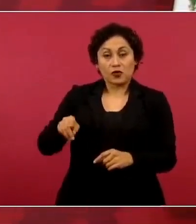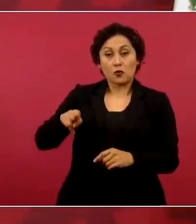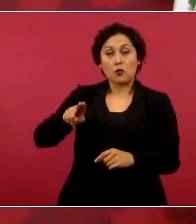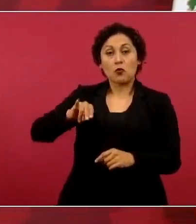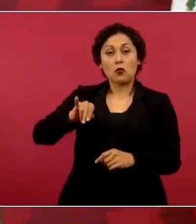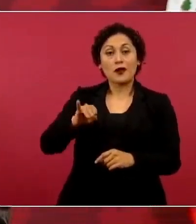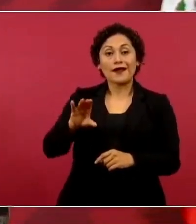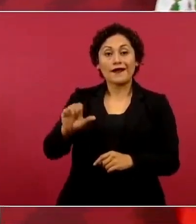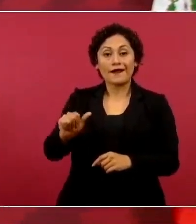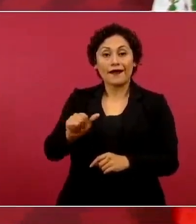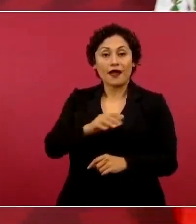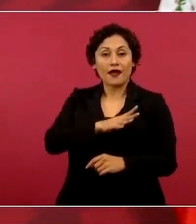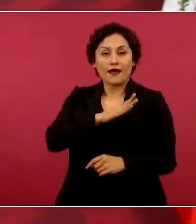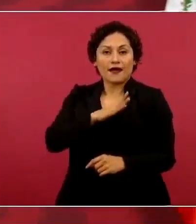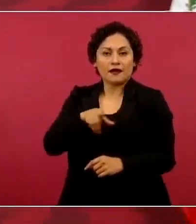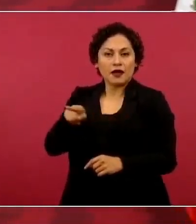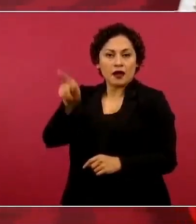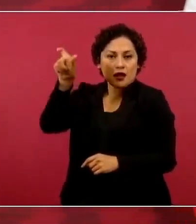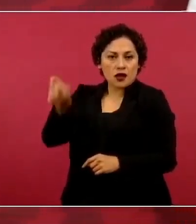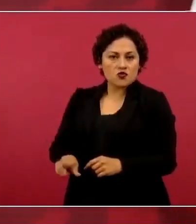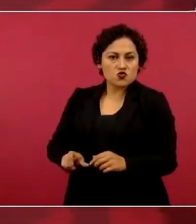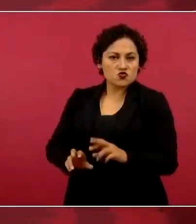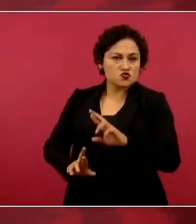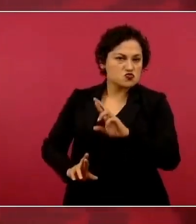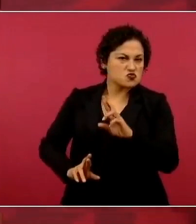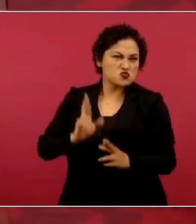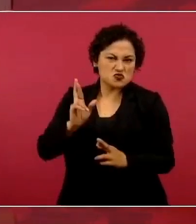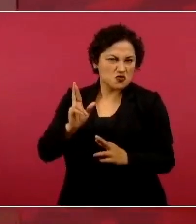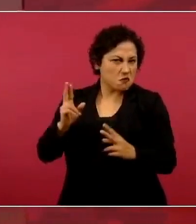era un revolucionario